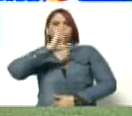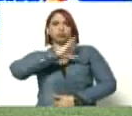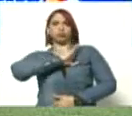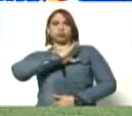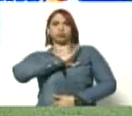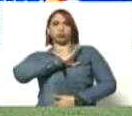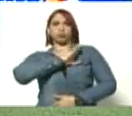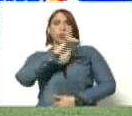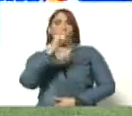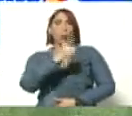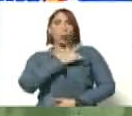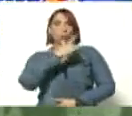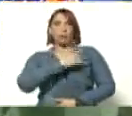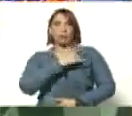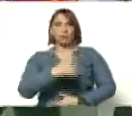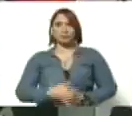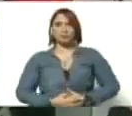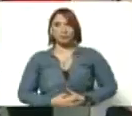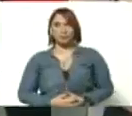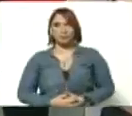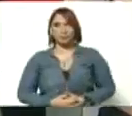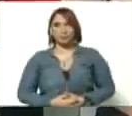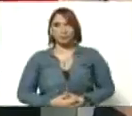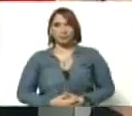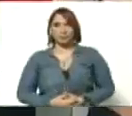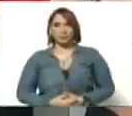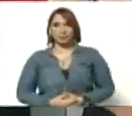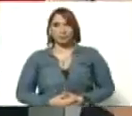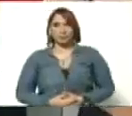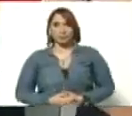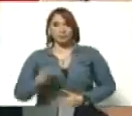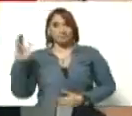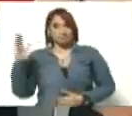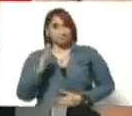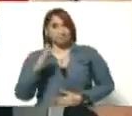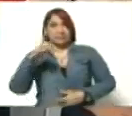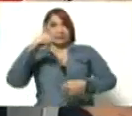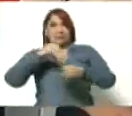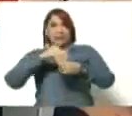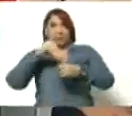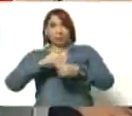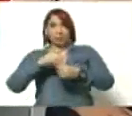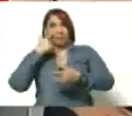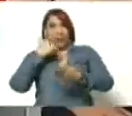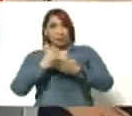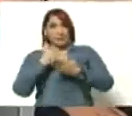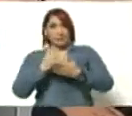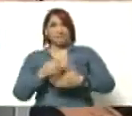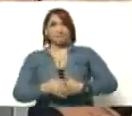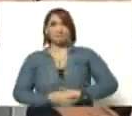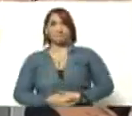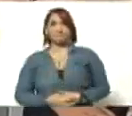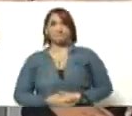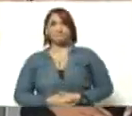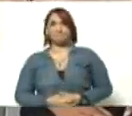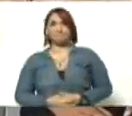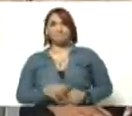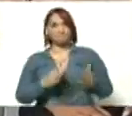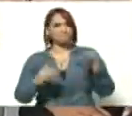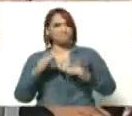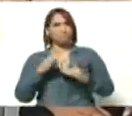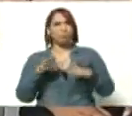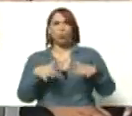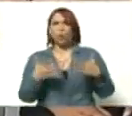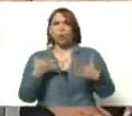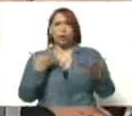de las universidades. Yo quería traerles unos datos. Fíjense ustedes, el incremento, cuando